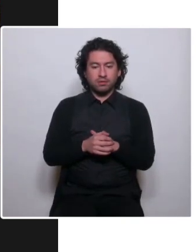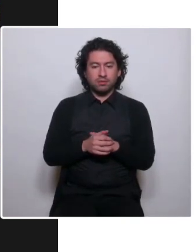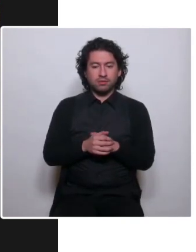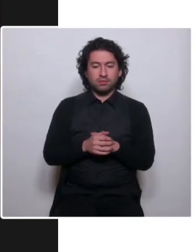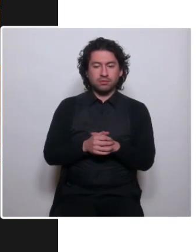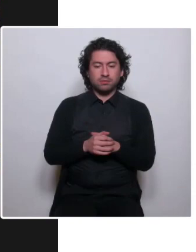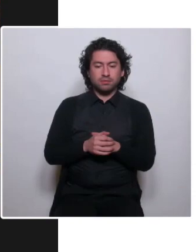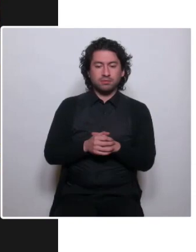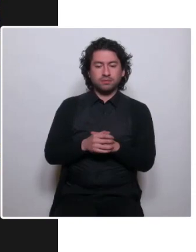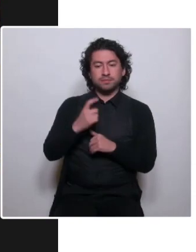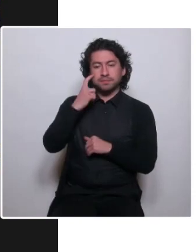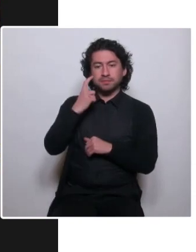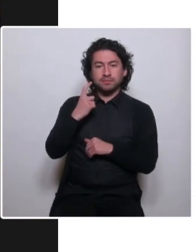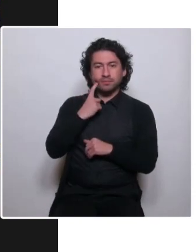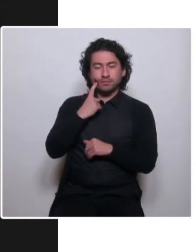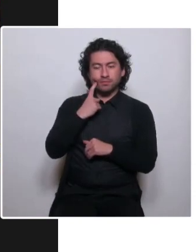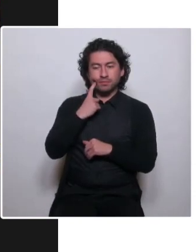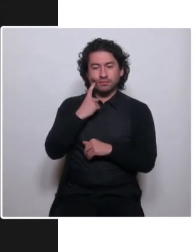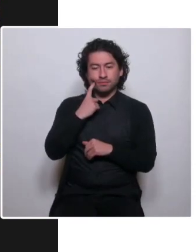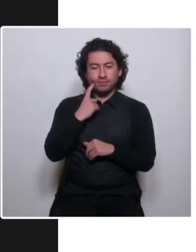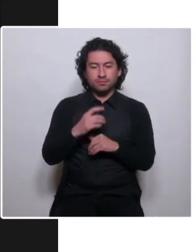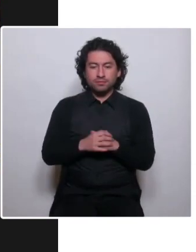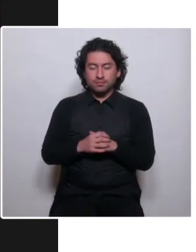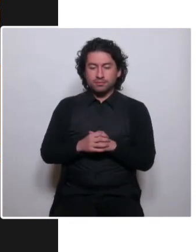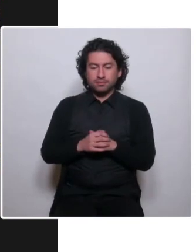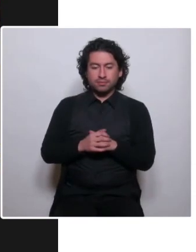Señora Francisca Linconao.